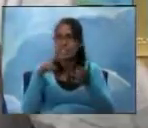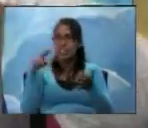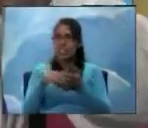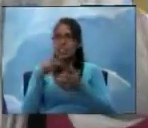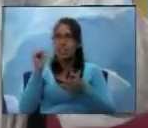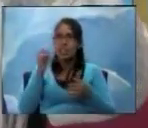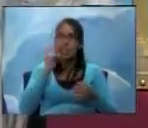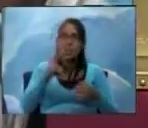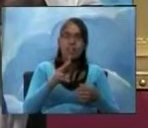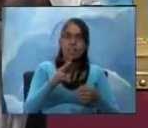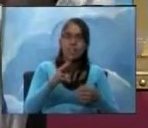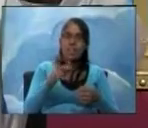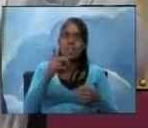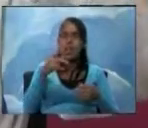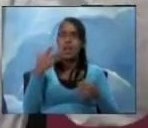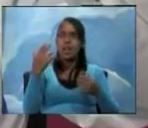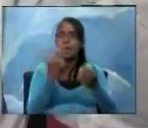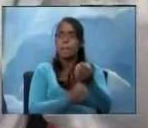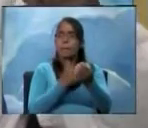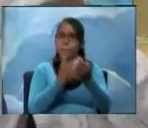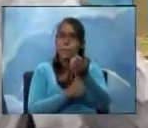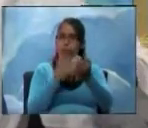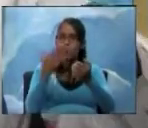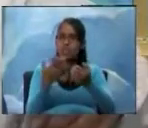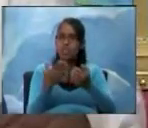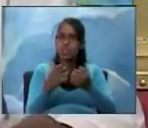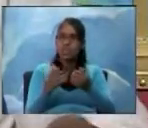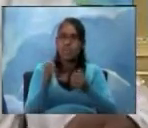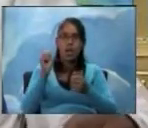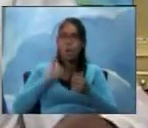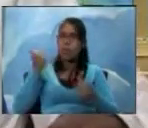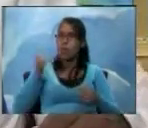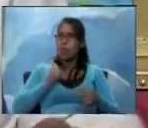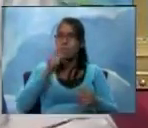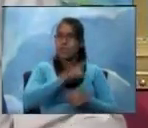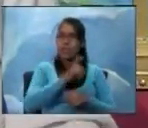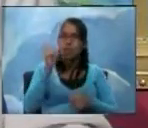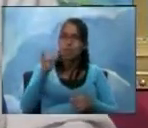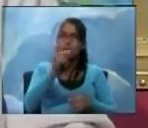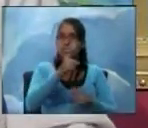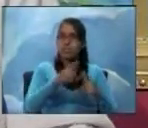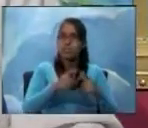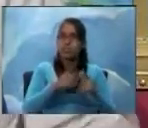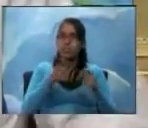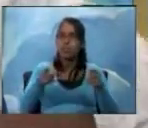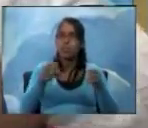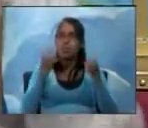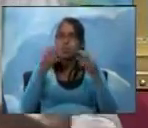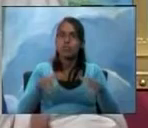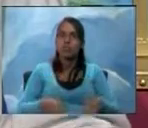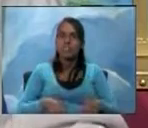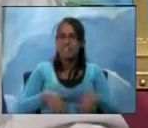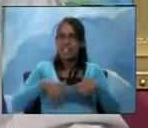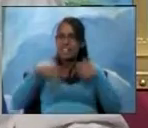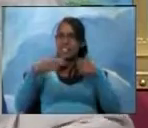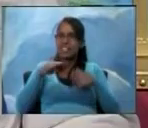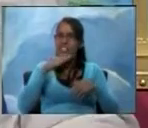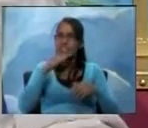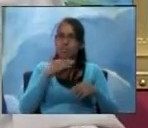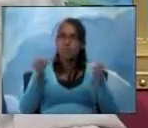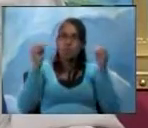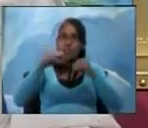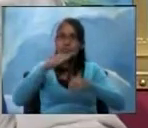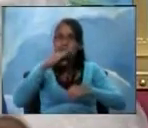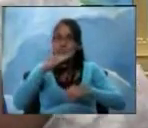veía que habían hermanos que se aprovechaban de las personas, y entonces a mí me daba mucha rabia y yo me airaba.